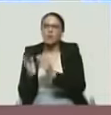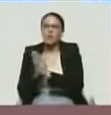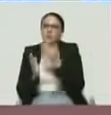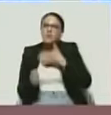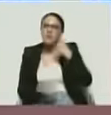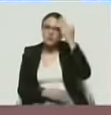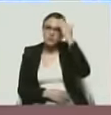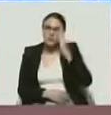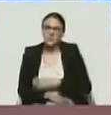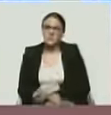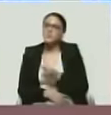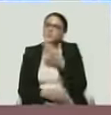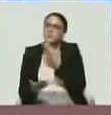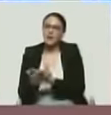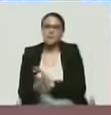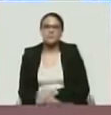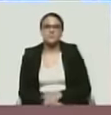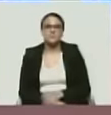Gracias.